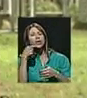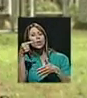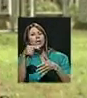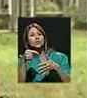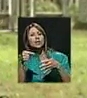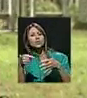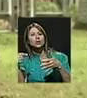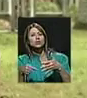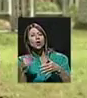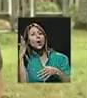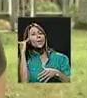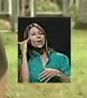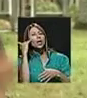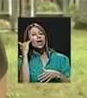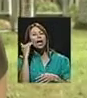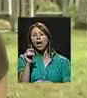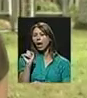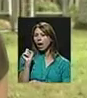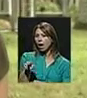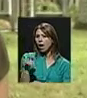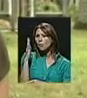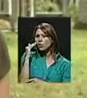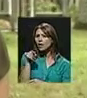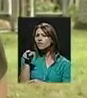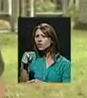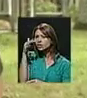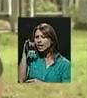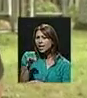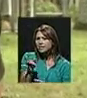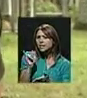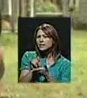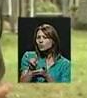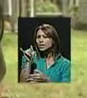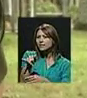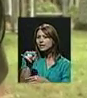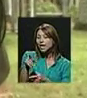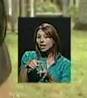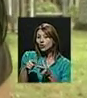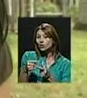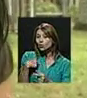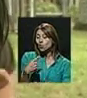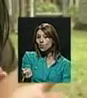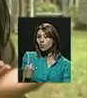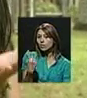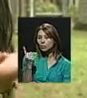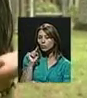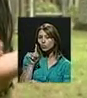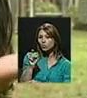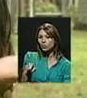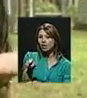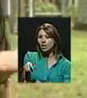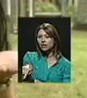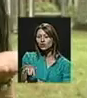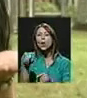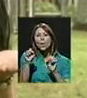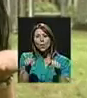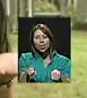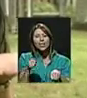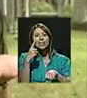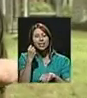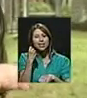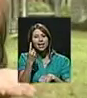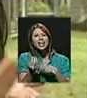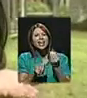así? ¿Por qué vos crees que eso es así? Entonces cuando uno devuelve la pregunta puede un poco entender en qué nivel